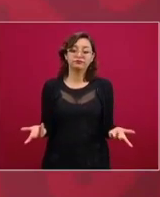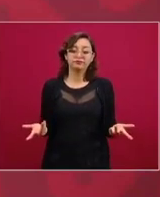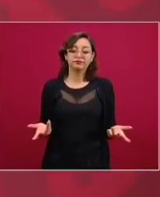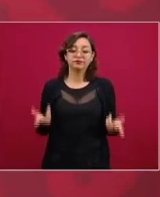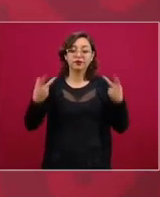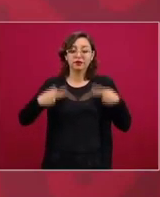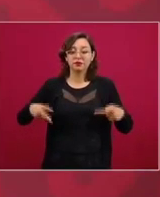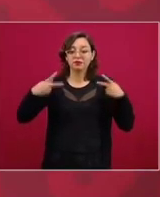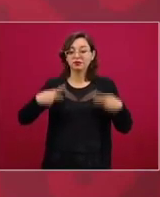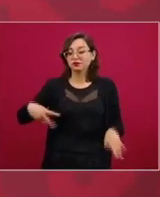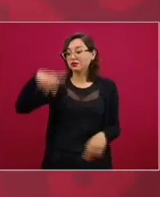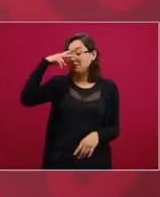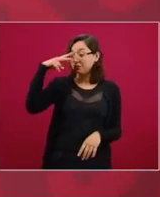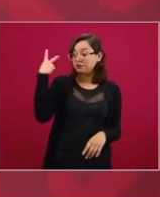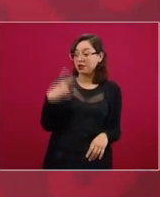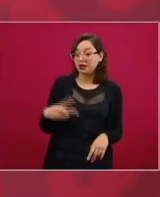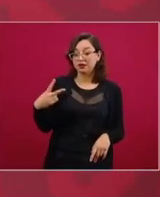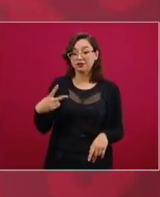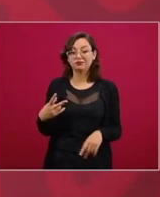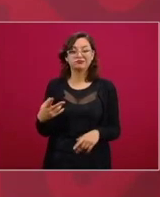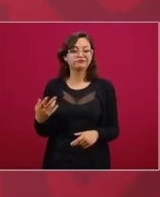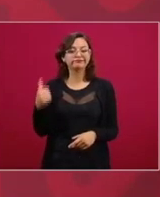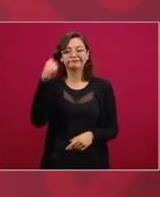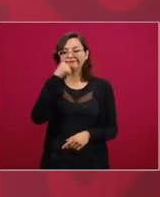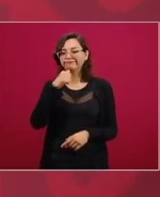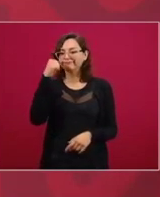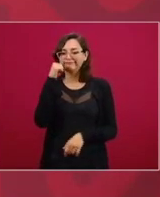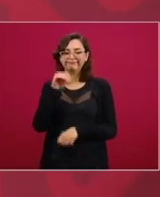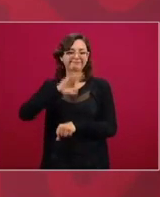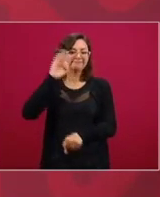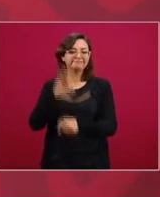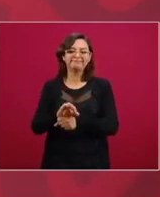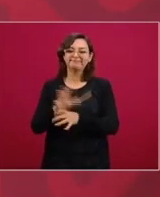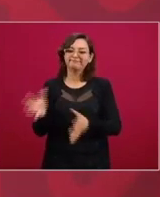y que iban a checar si